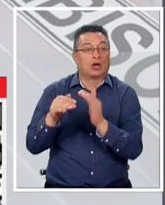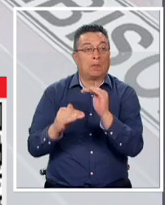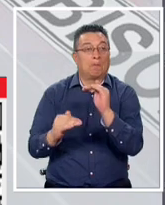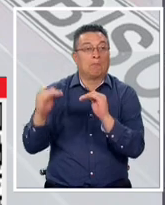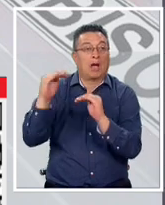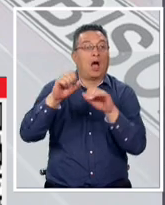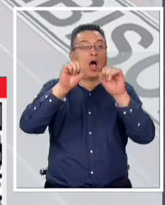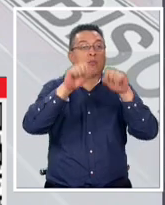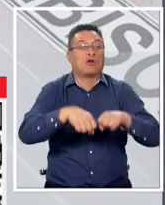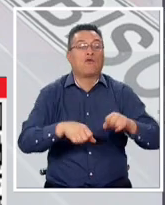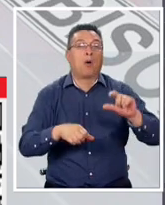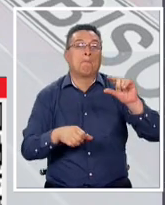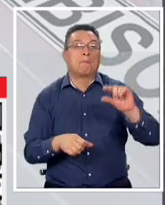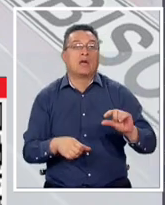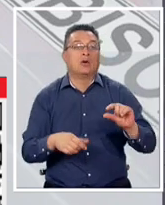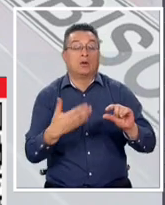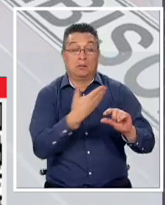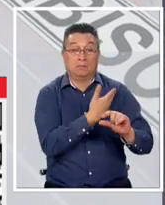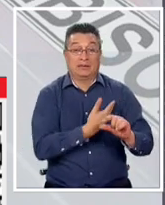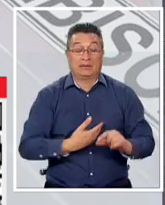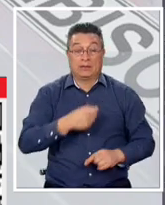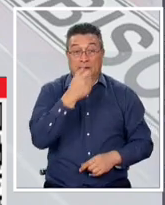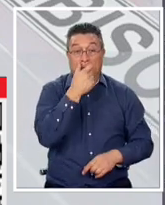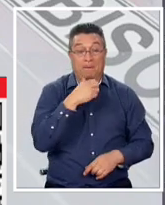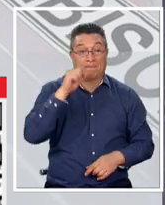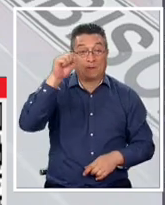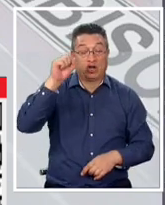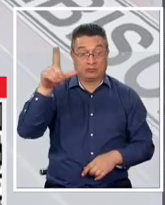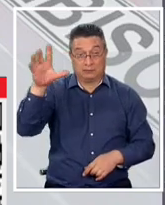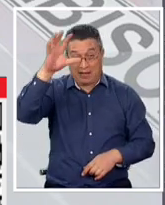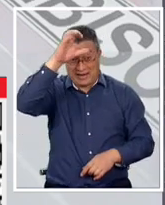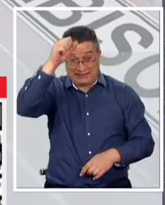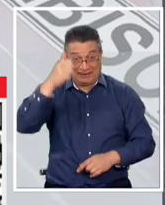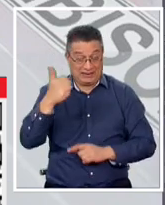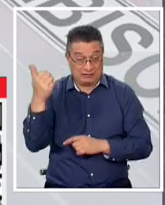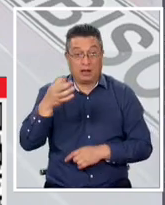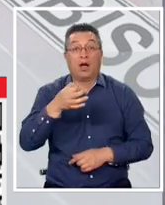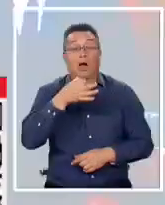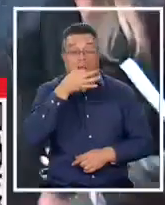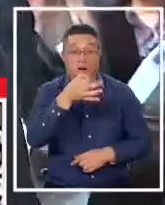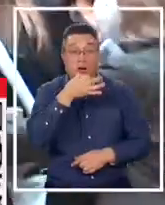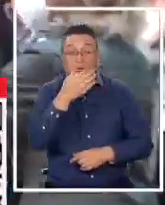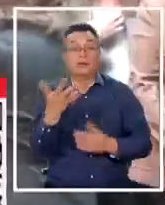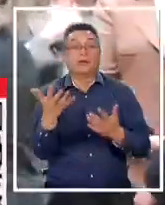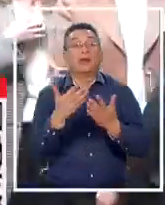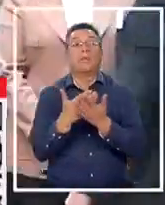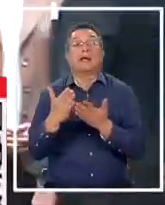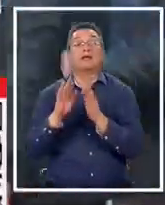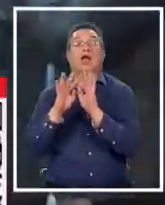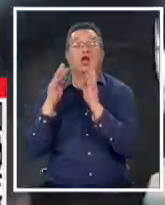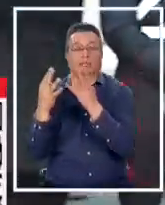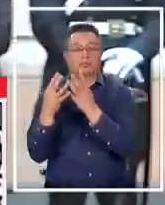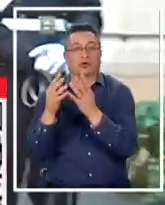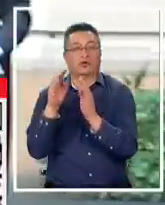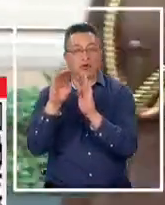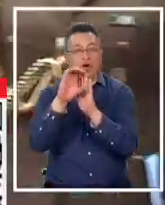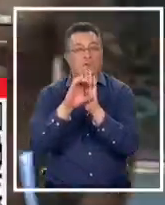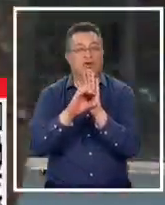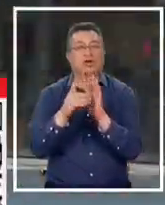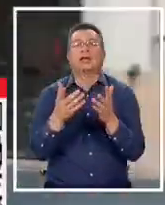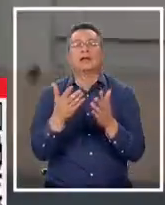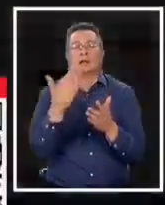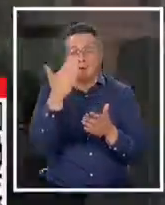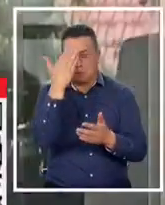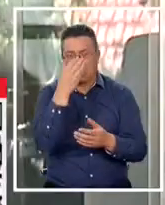el apruebo. El mismo presidente Gabriel Boric, en Argentina, abordó el momento de la convención y manifestó su